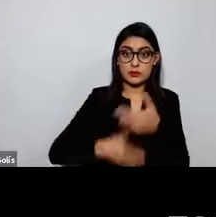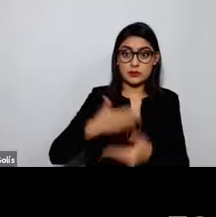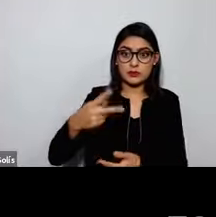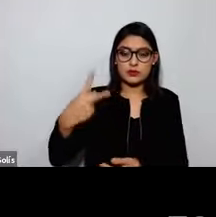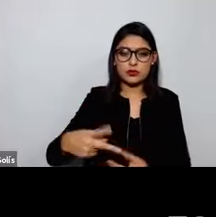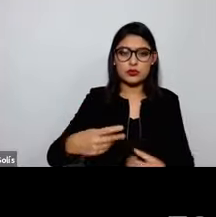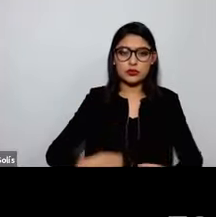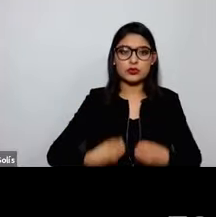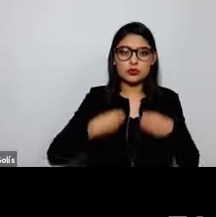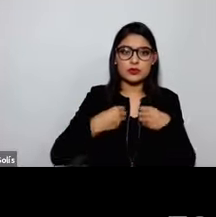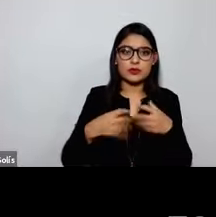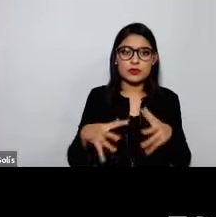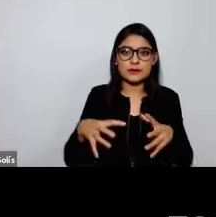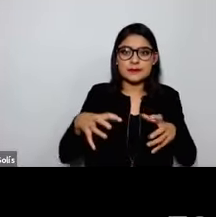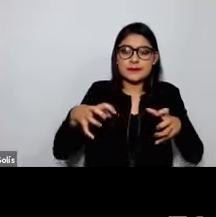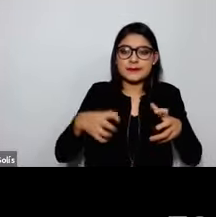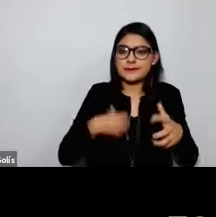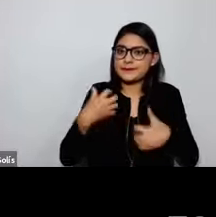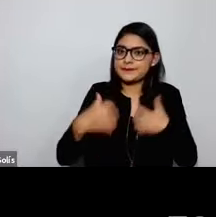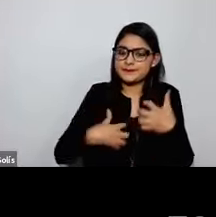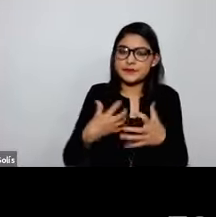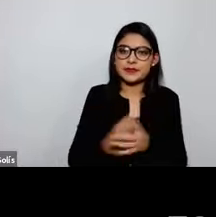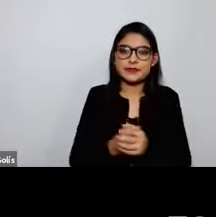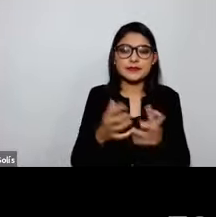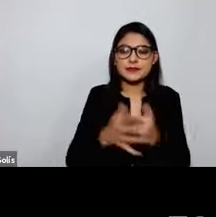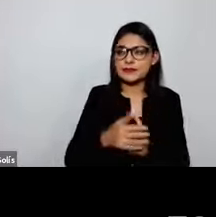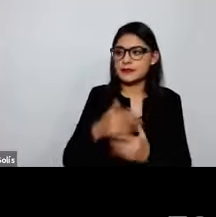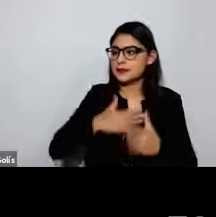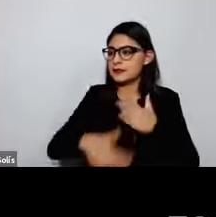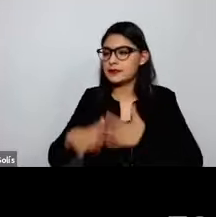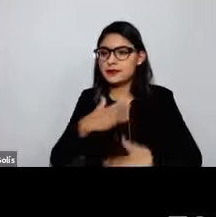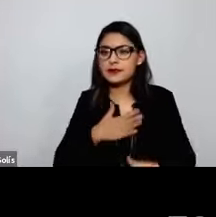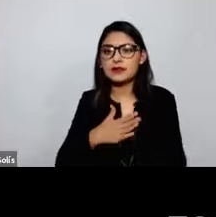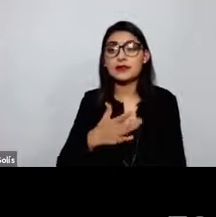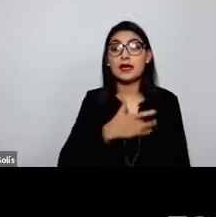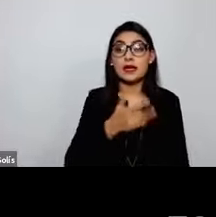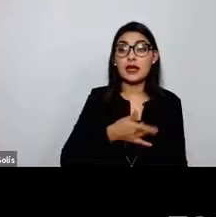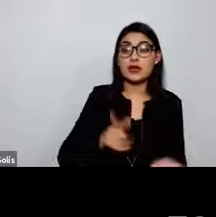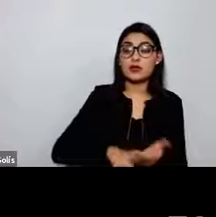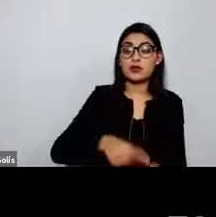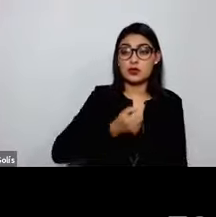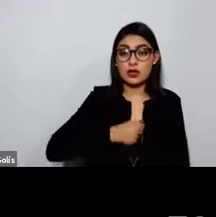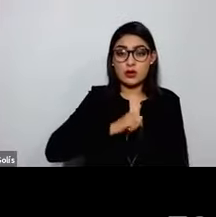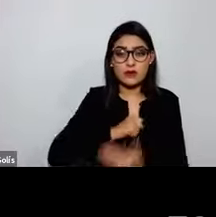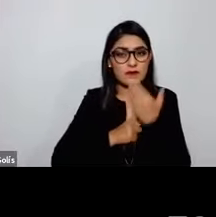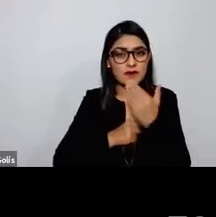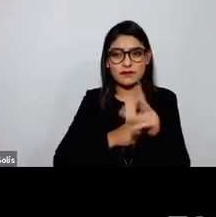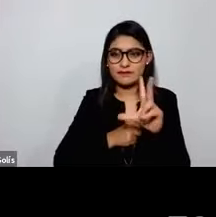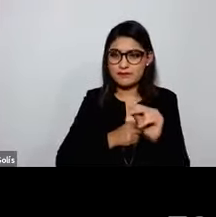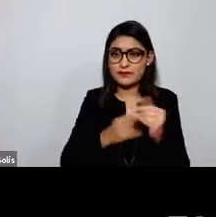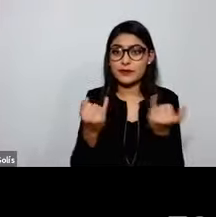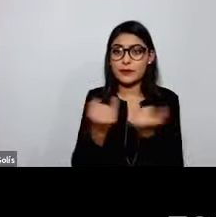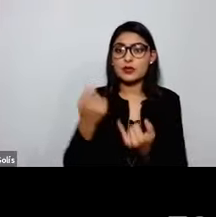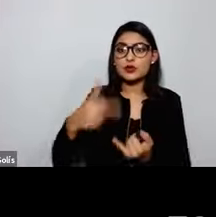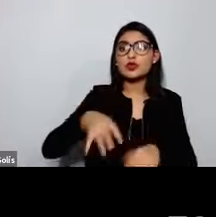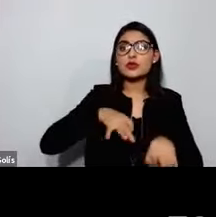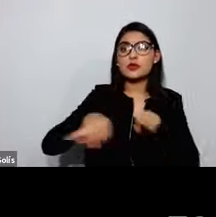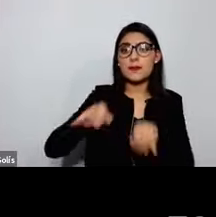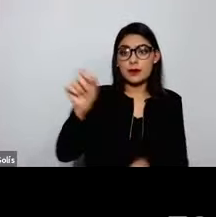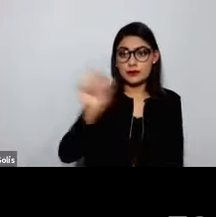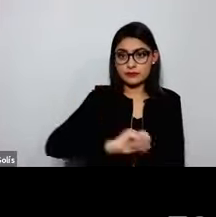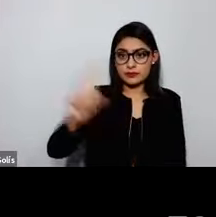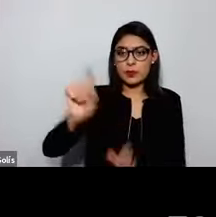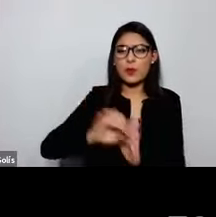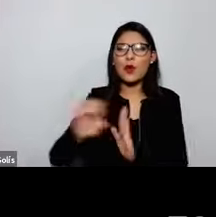en su estrés, en su salud y en su capacidad profesional, porque no es lo mismo ser el padre que va a todos